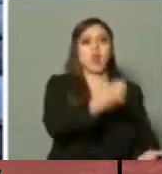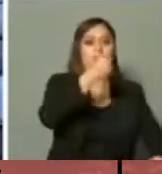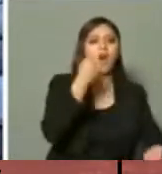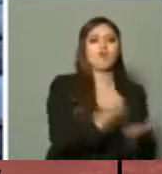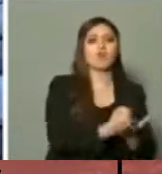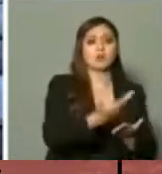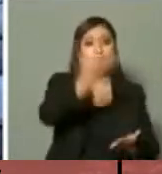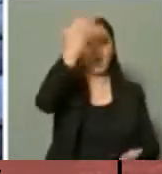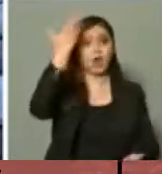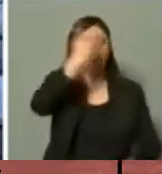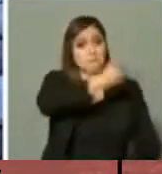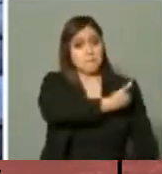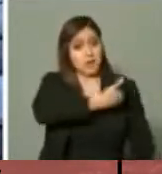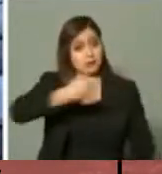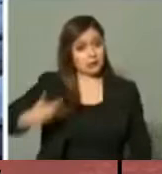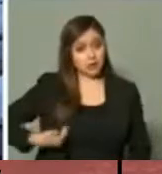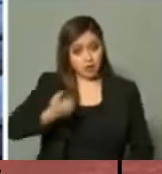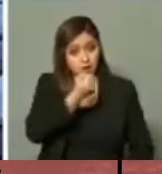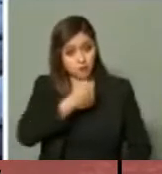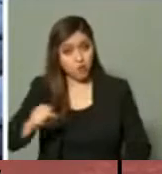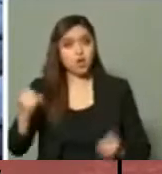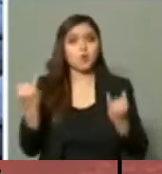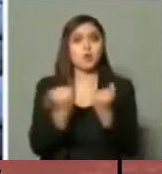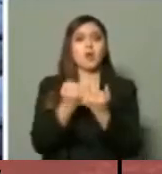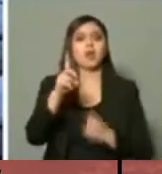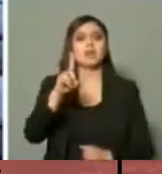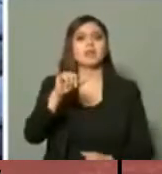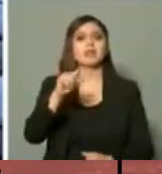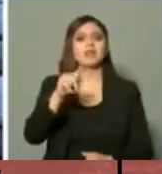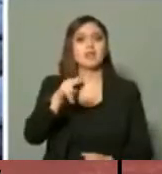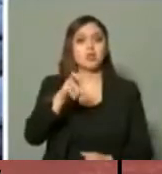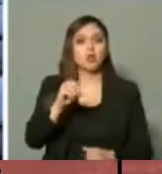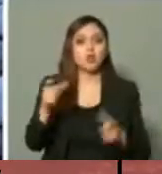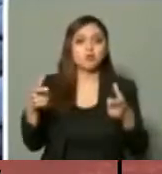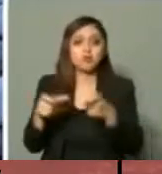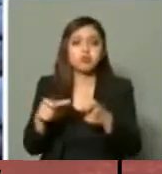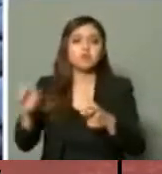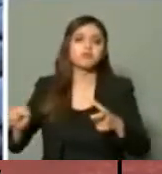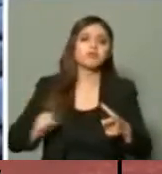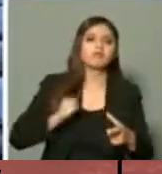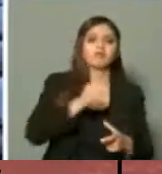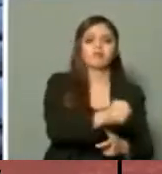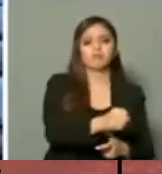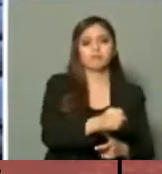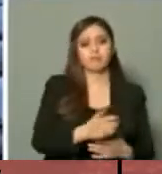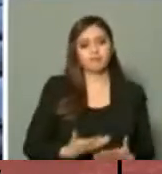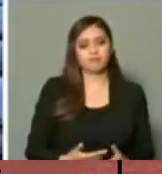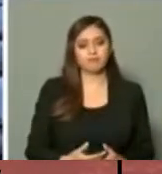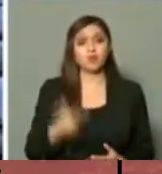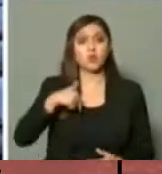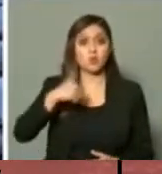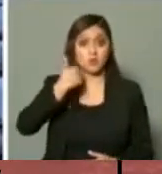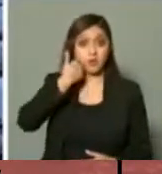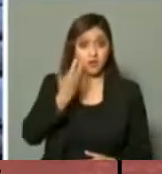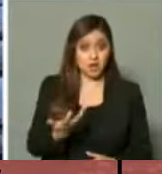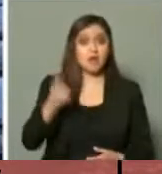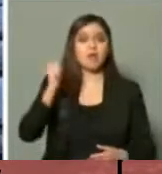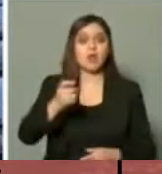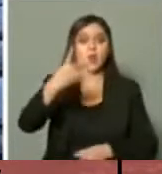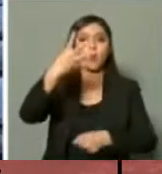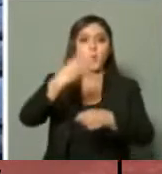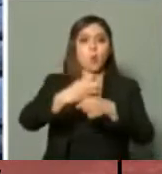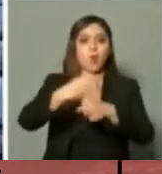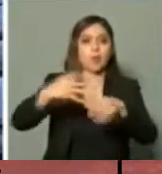la presidencia de la República hasta el distrito más pequeño. Quiero decirles que vamos a iniciar la cuarta